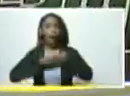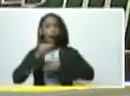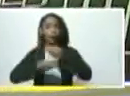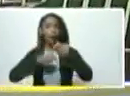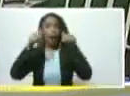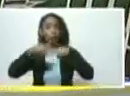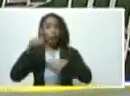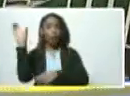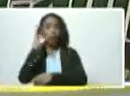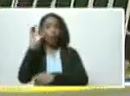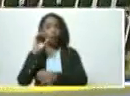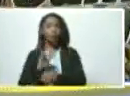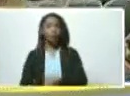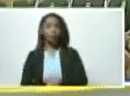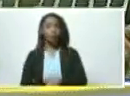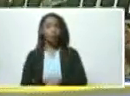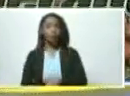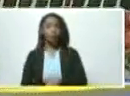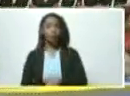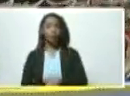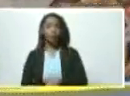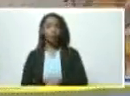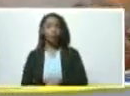en Caracas de